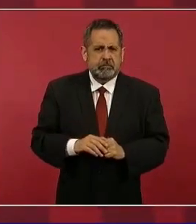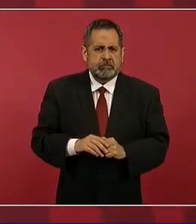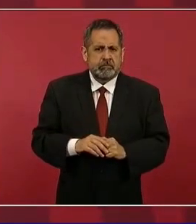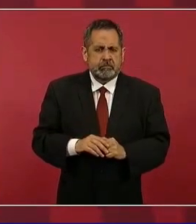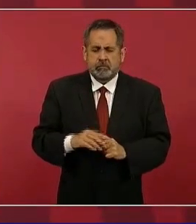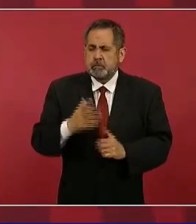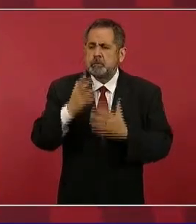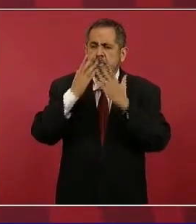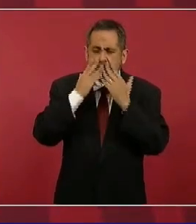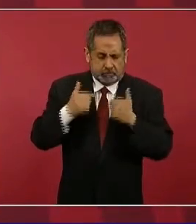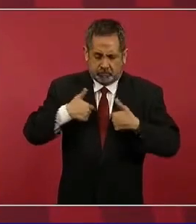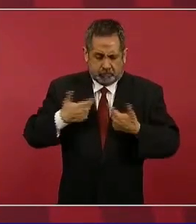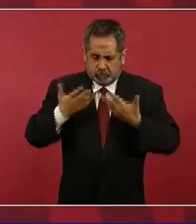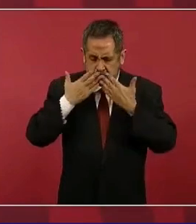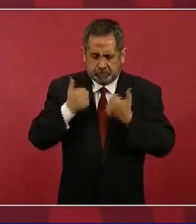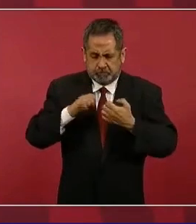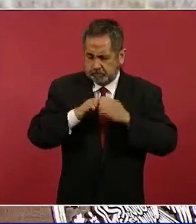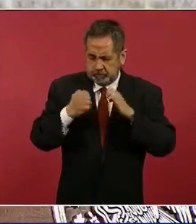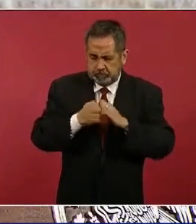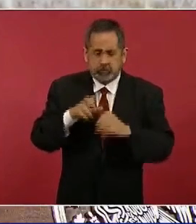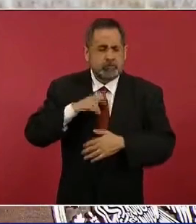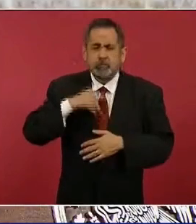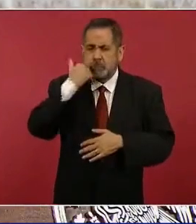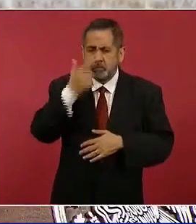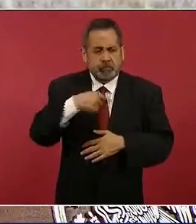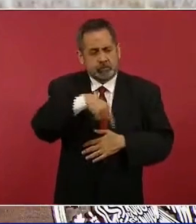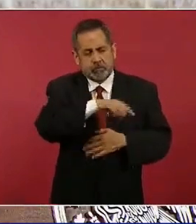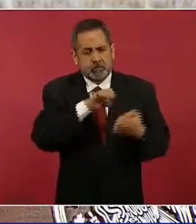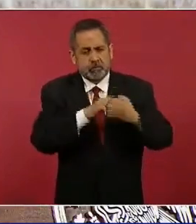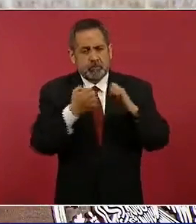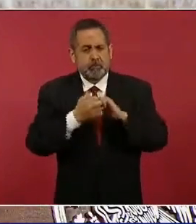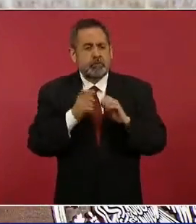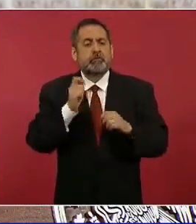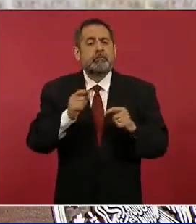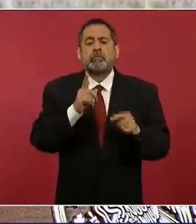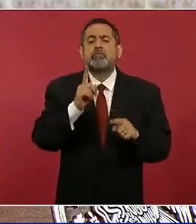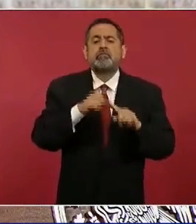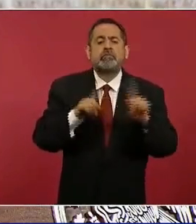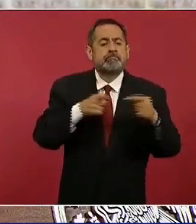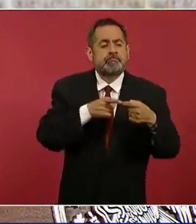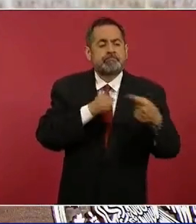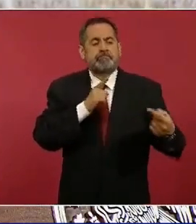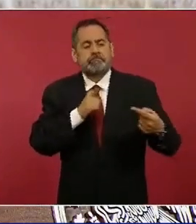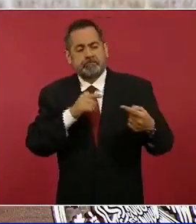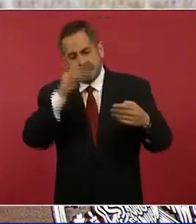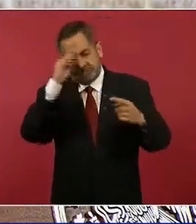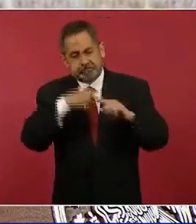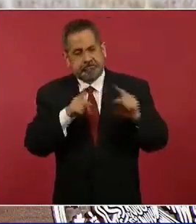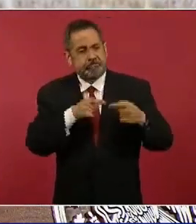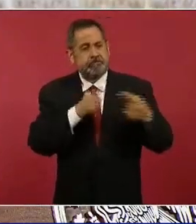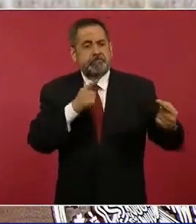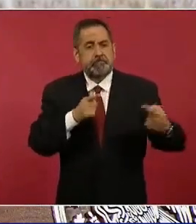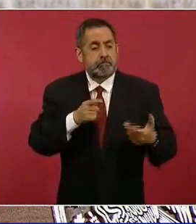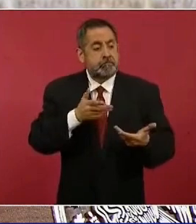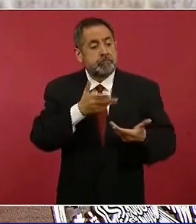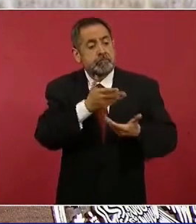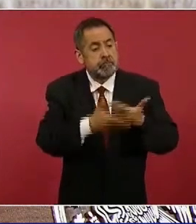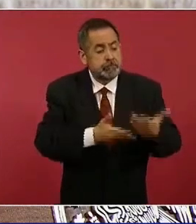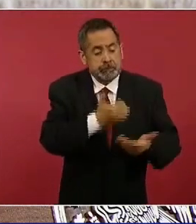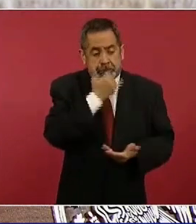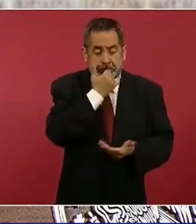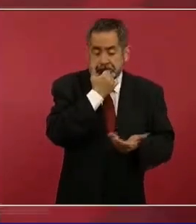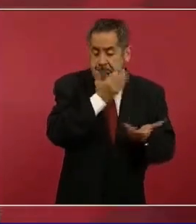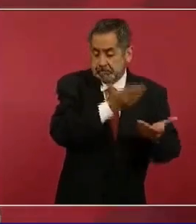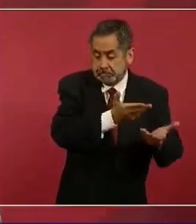no tengo ni quiero tener enemigos, pero esos son adversarios, y hasta les ofrezco disculpas,